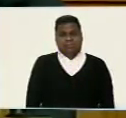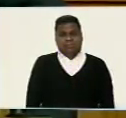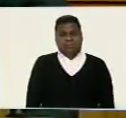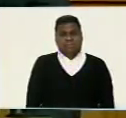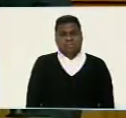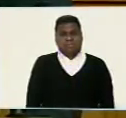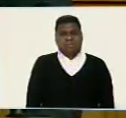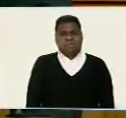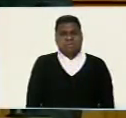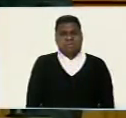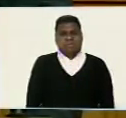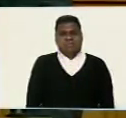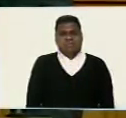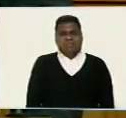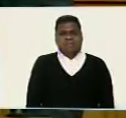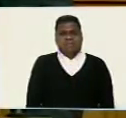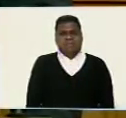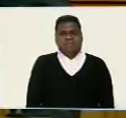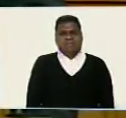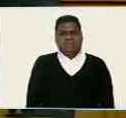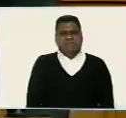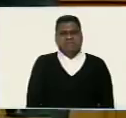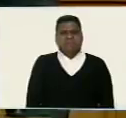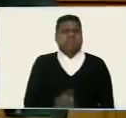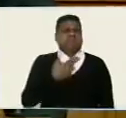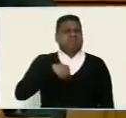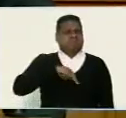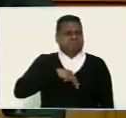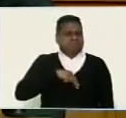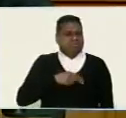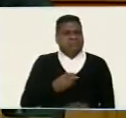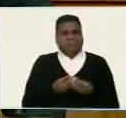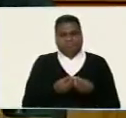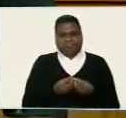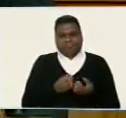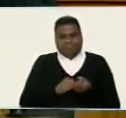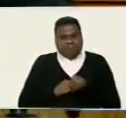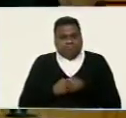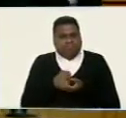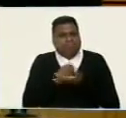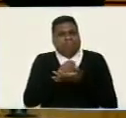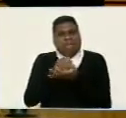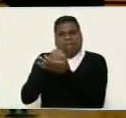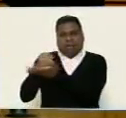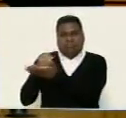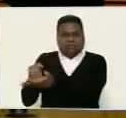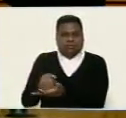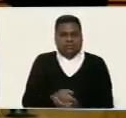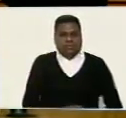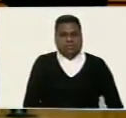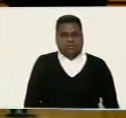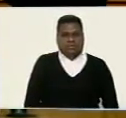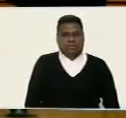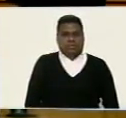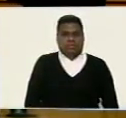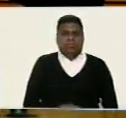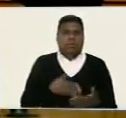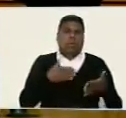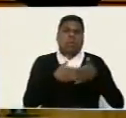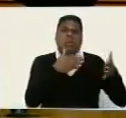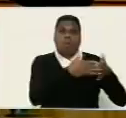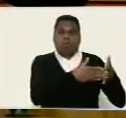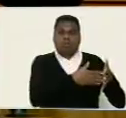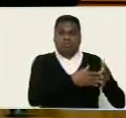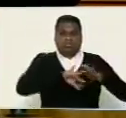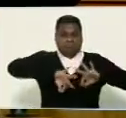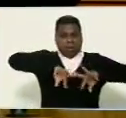convirtámonos en auxiliares. El presidente ha dicho, lucha contra la burocracia y